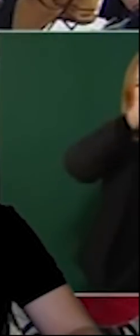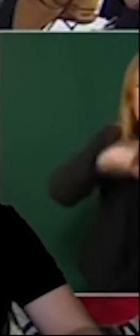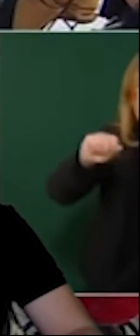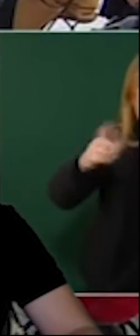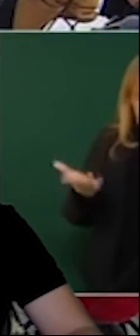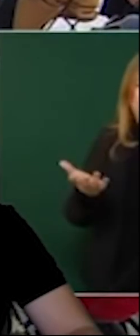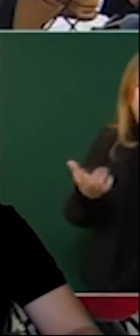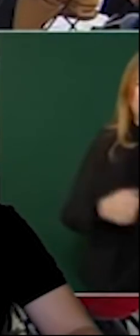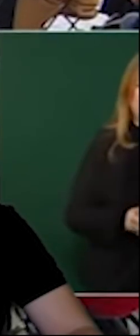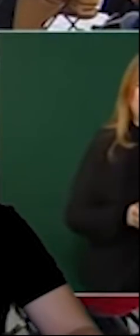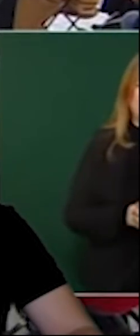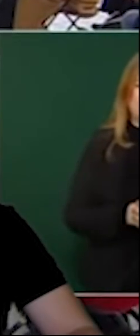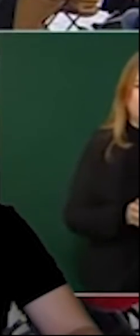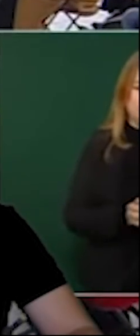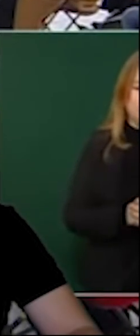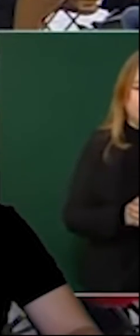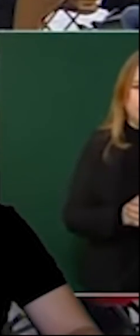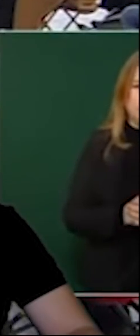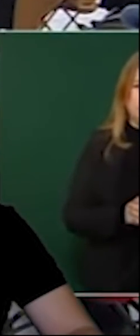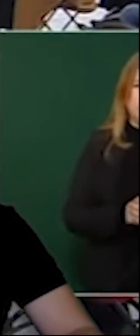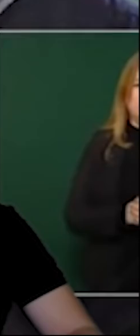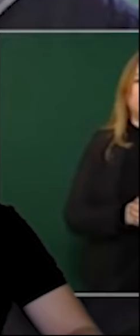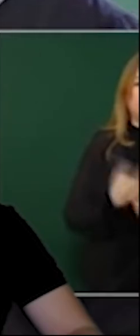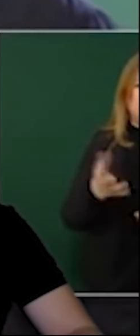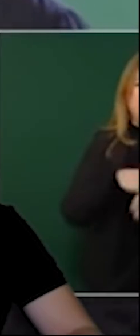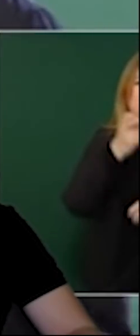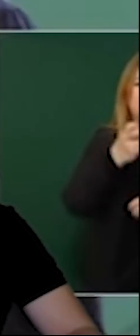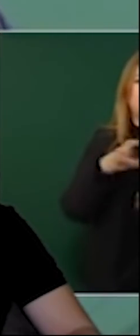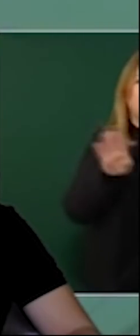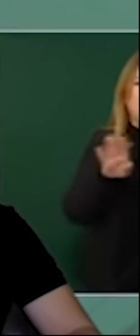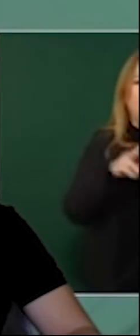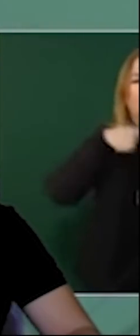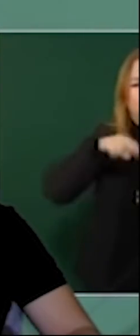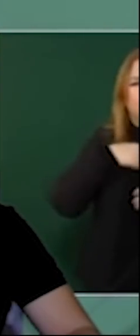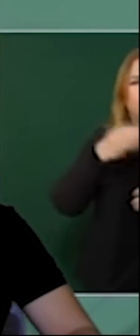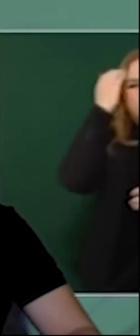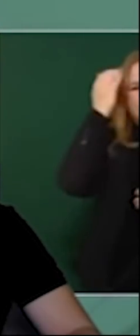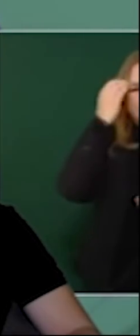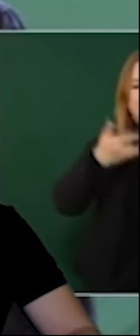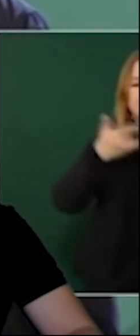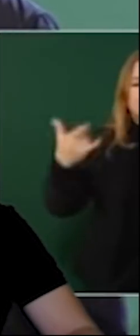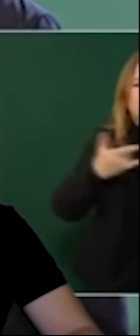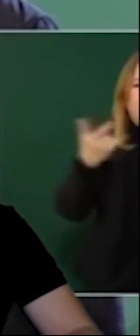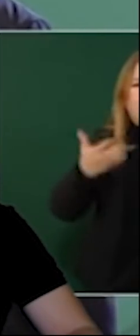es cosa de conocer la historia de Santana